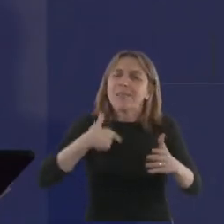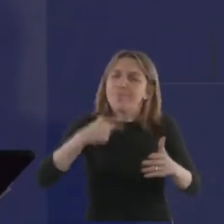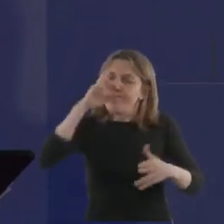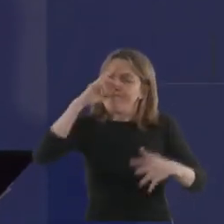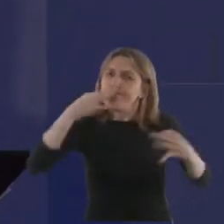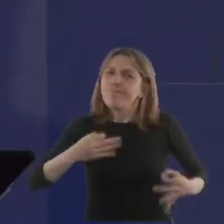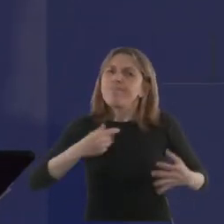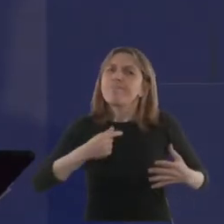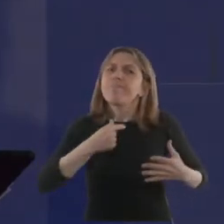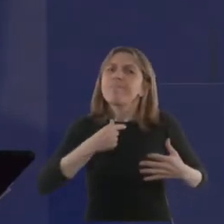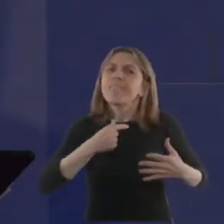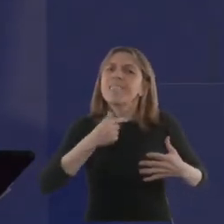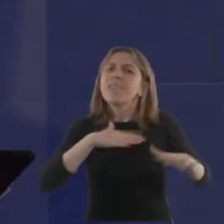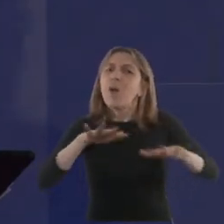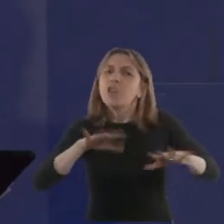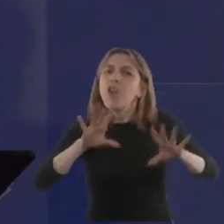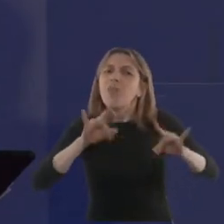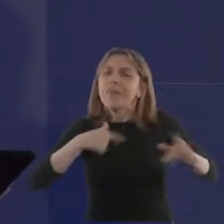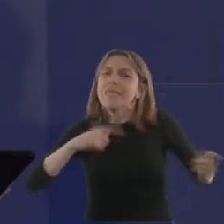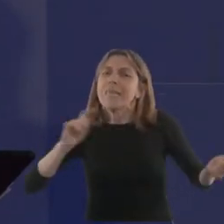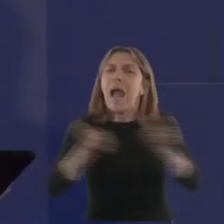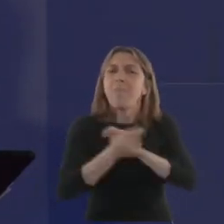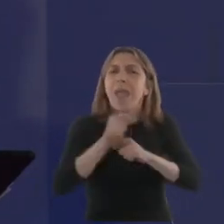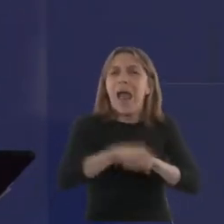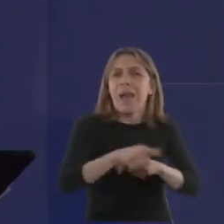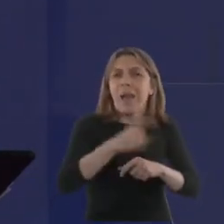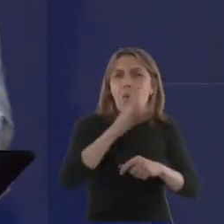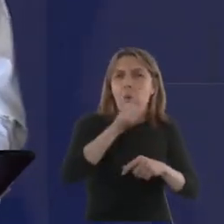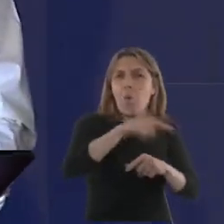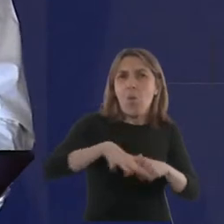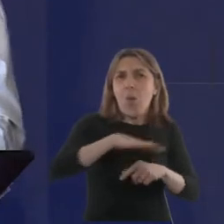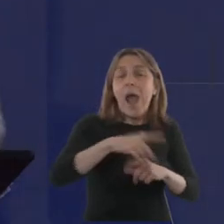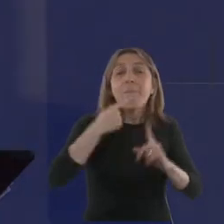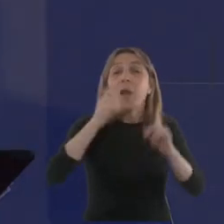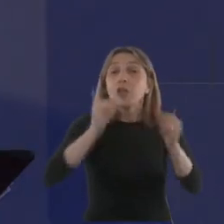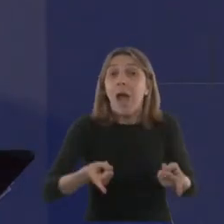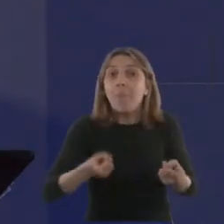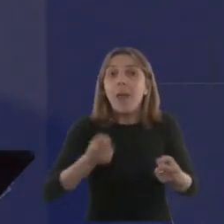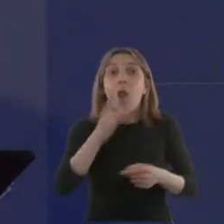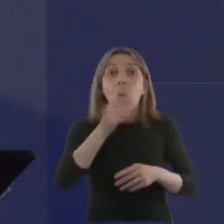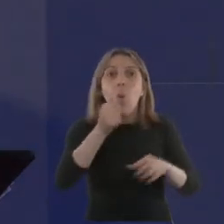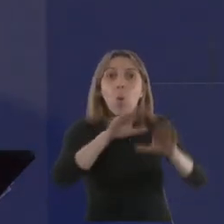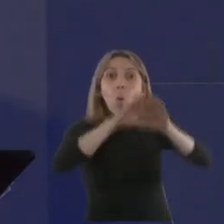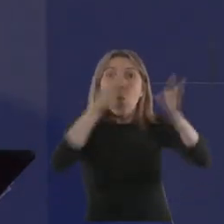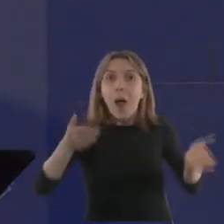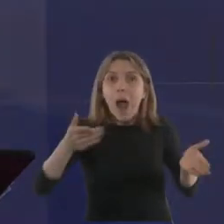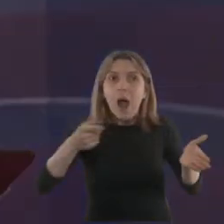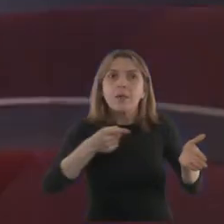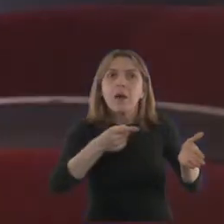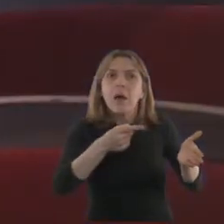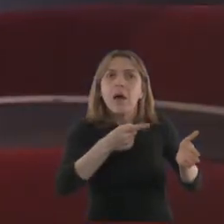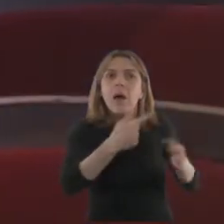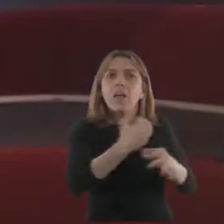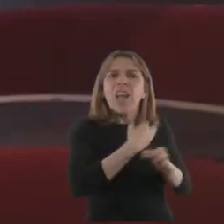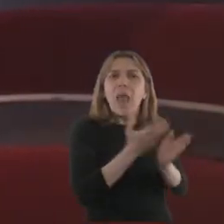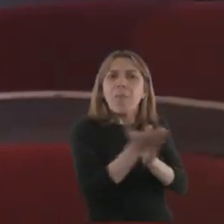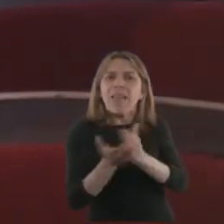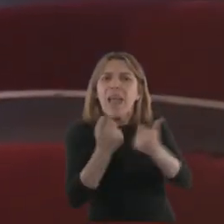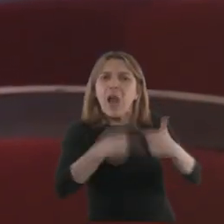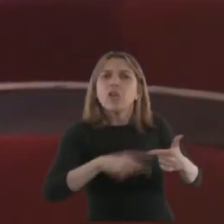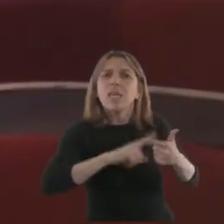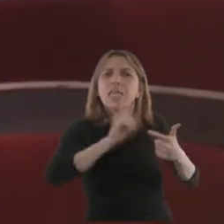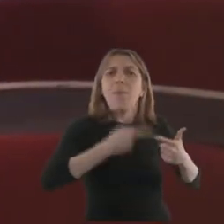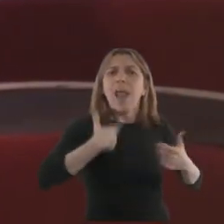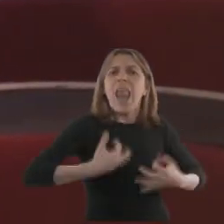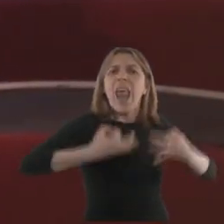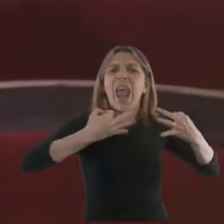nuestra universidad. Pero además, la UBA te prepara con un imperativo ético